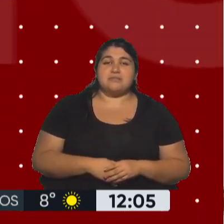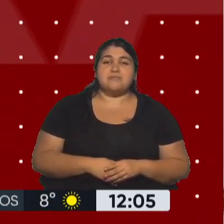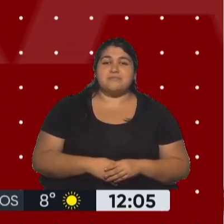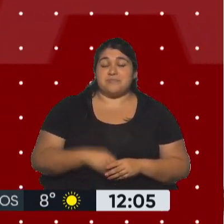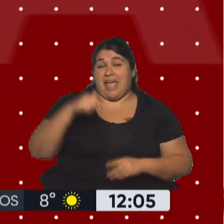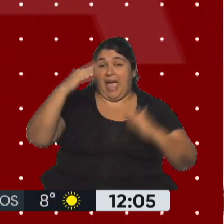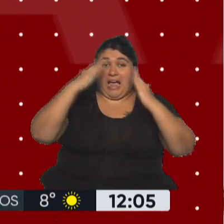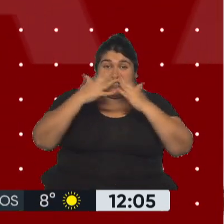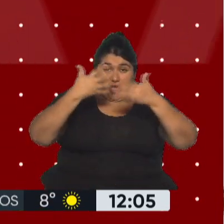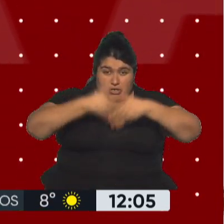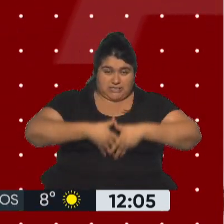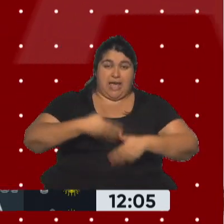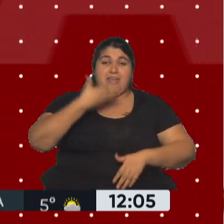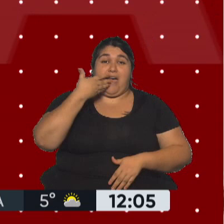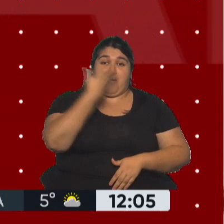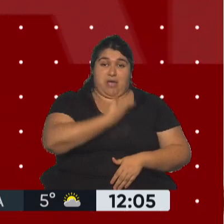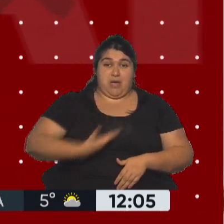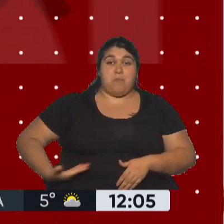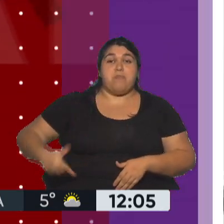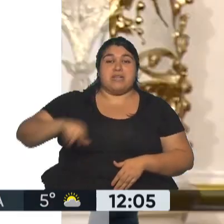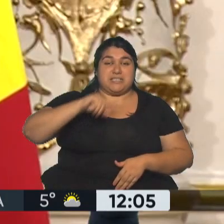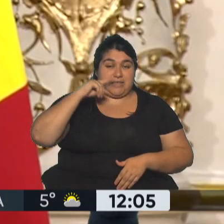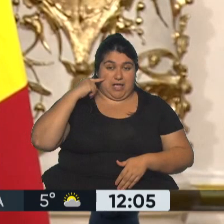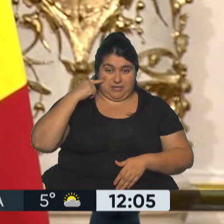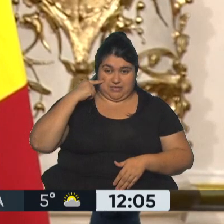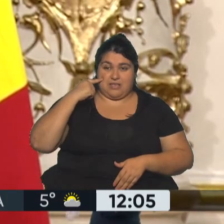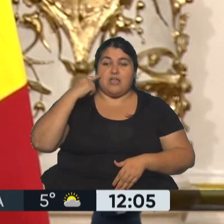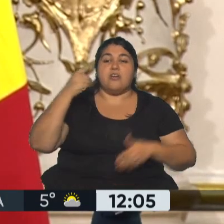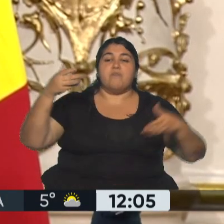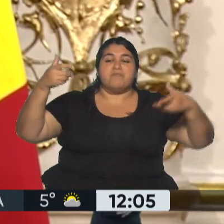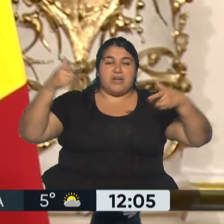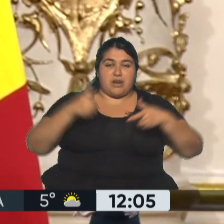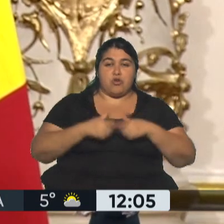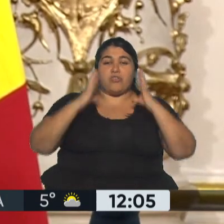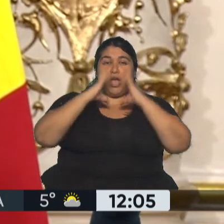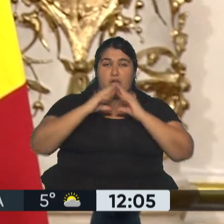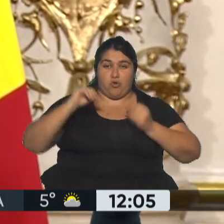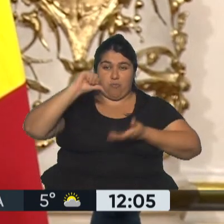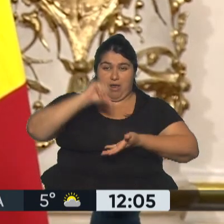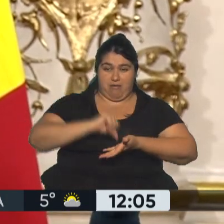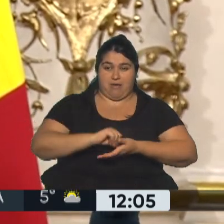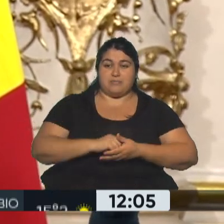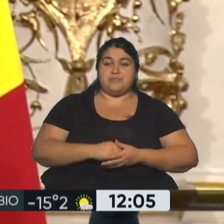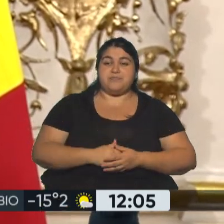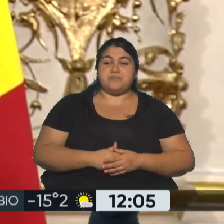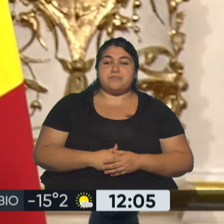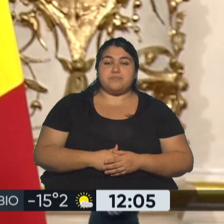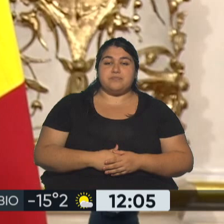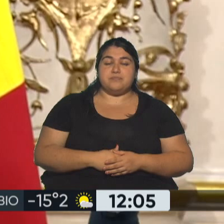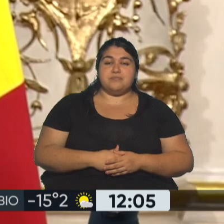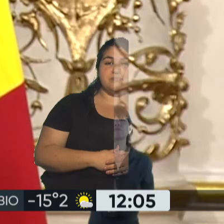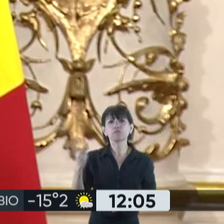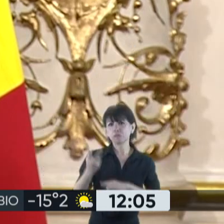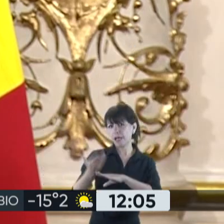Casa de Gobierno habla el presidente Alberto Fernández luego de la reunión que mantuvo con su par de Rumania. Rumania, con quien hemos tenido una muy